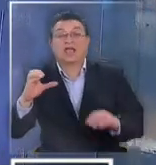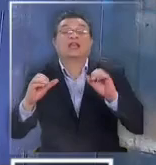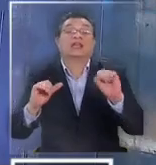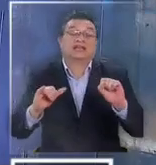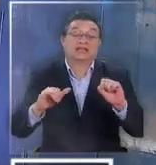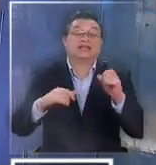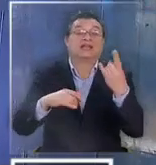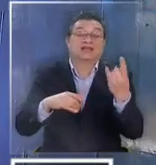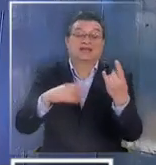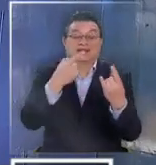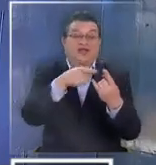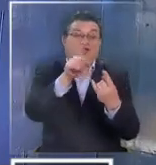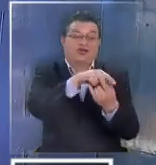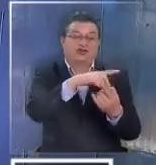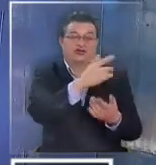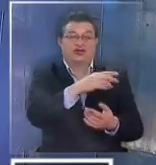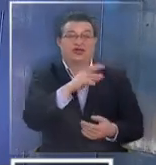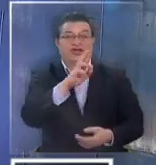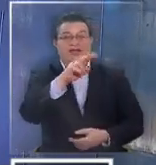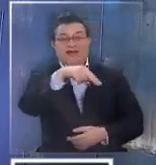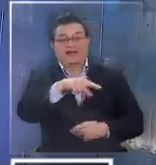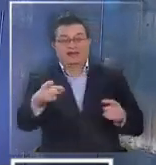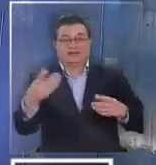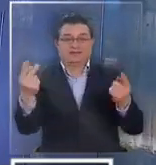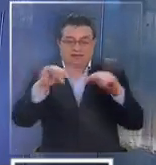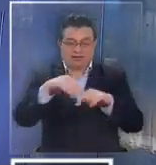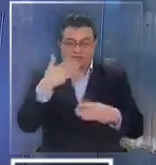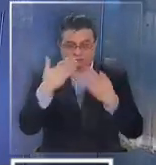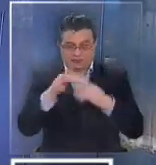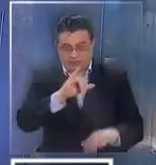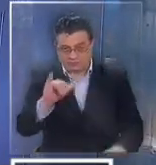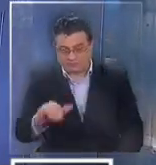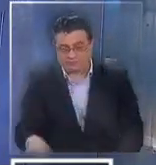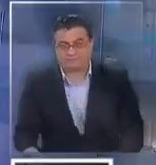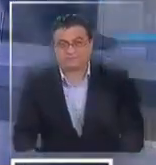para conversar aquí a la vuelta de este corte que es breve en estado nacional